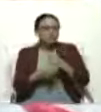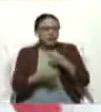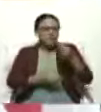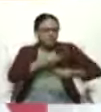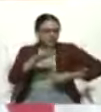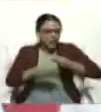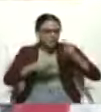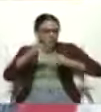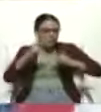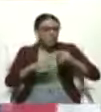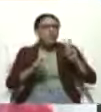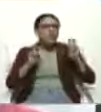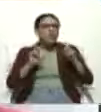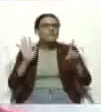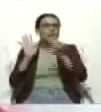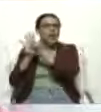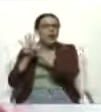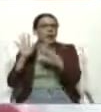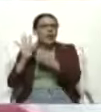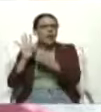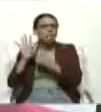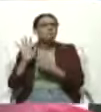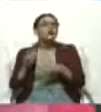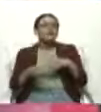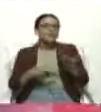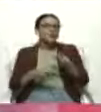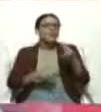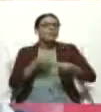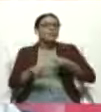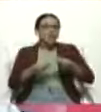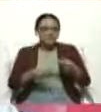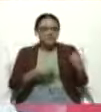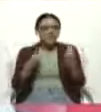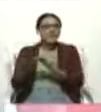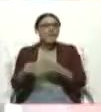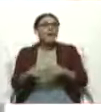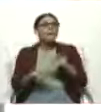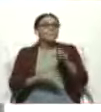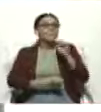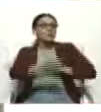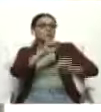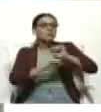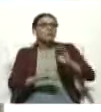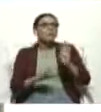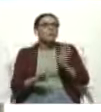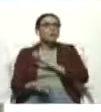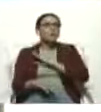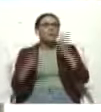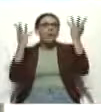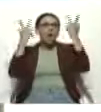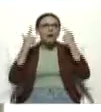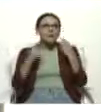ley de protección de los animales. Quiero recordar que en el año